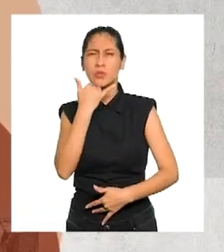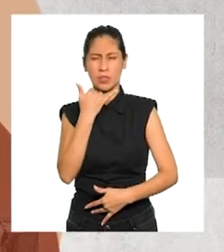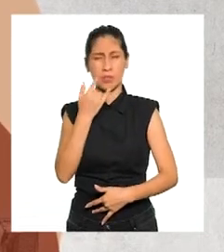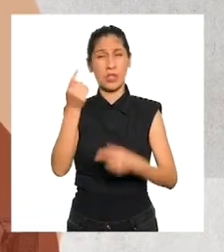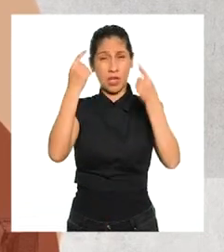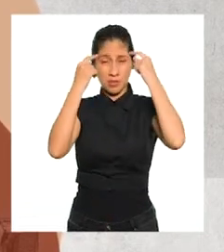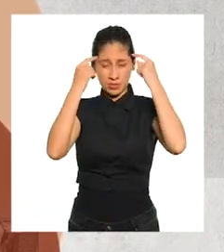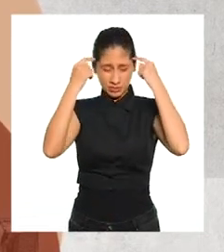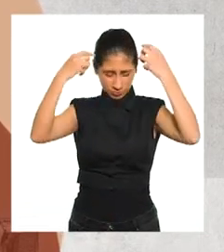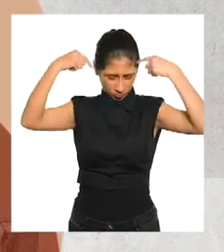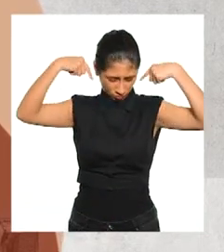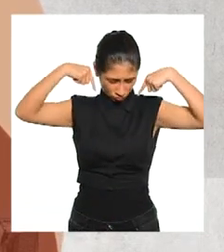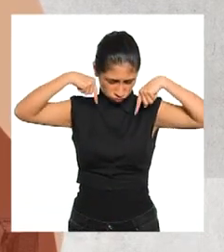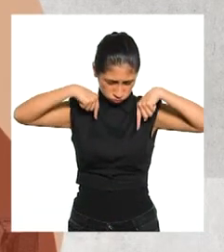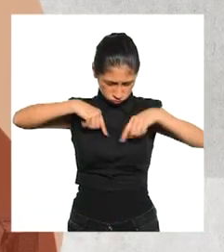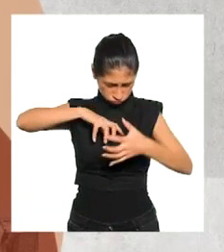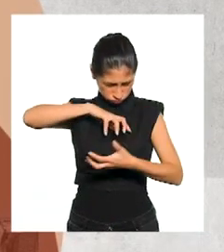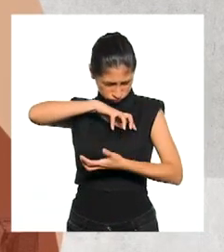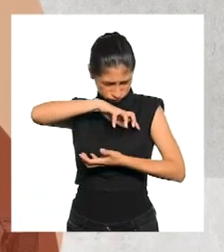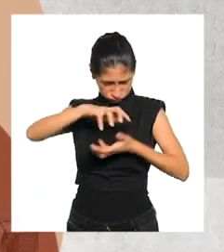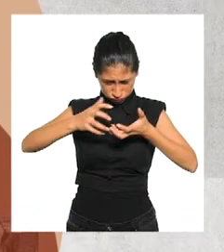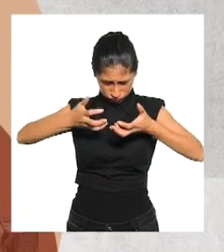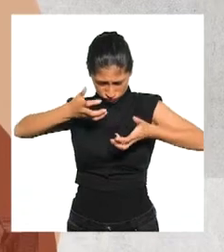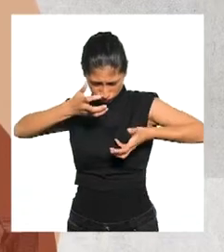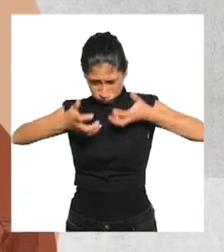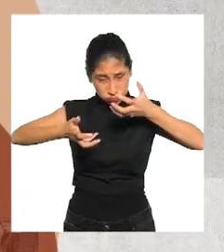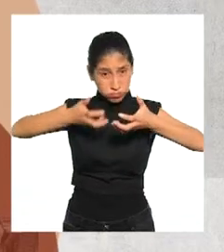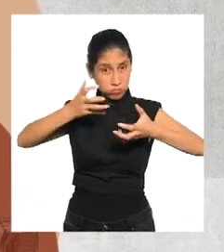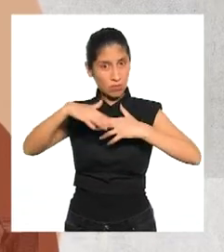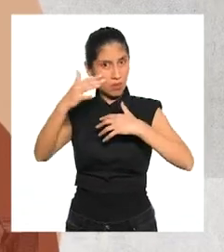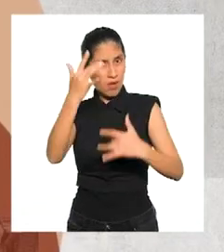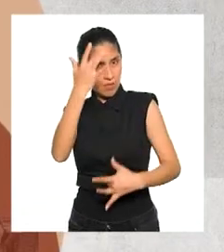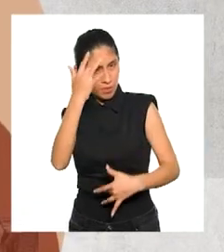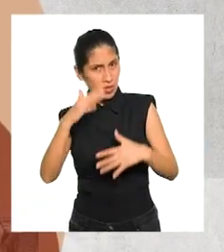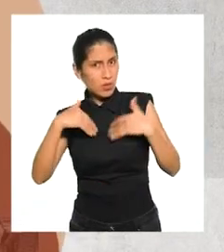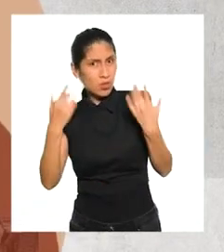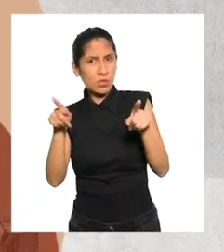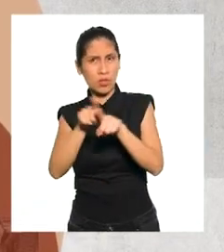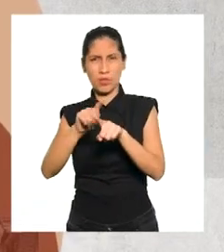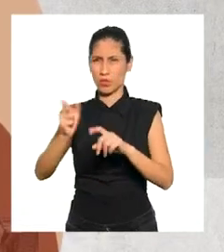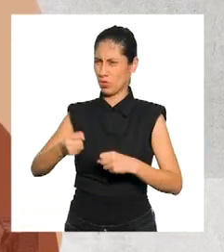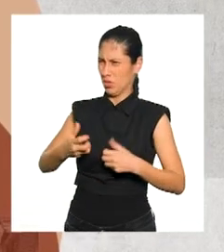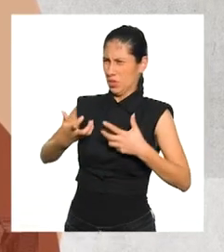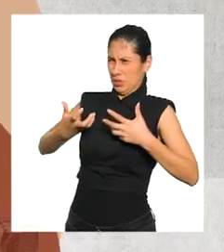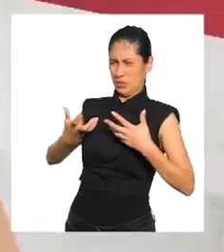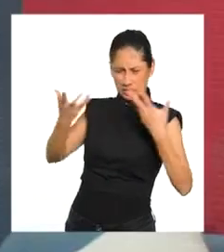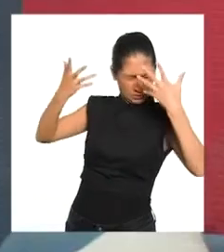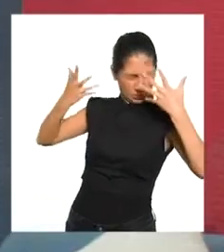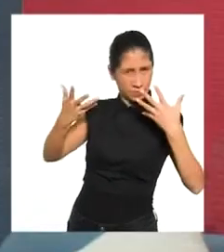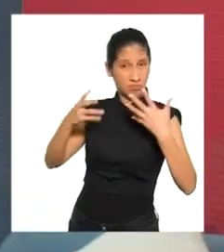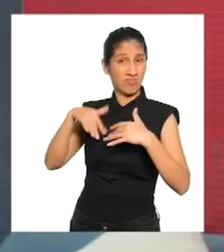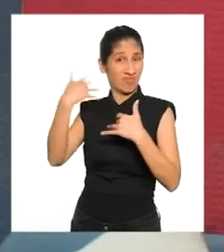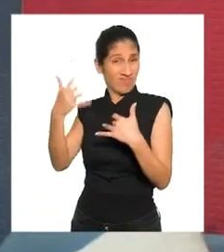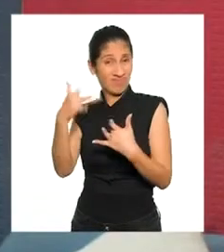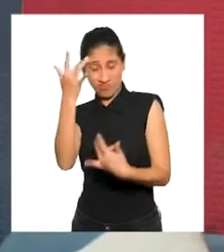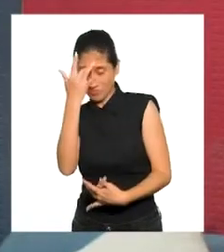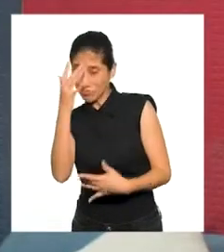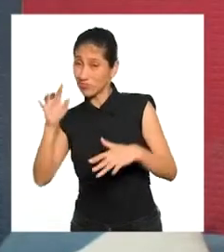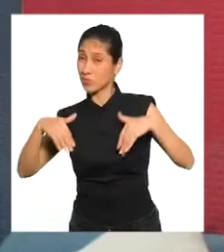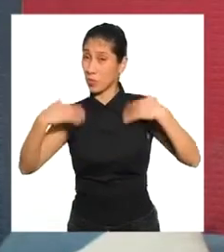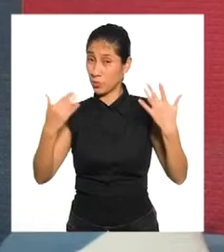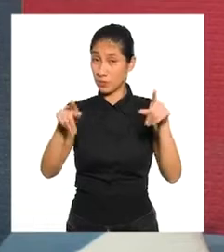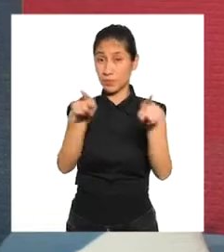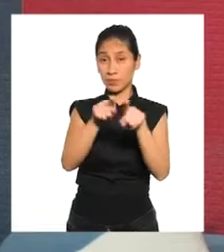y sociales se encuentran en desequilibrio en la persona y se dice que se encuentra enferma. Además, Marc Lalonde